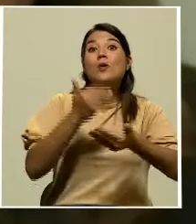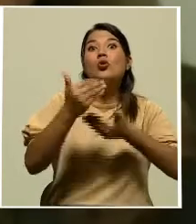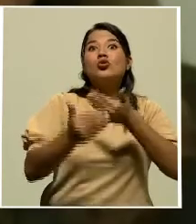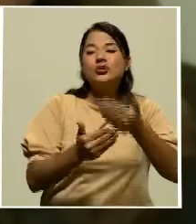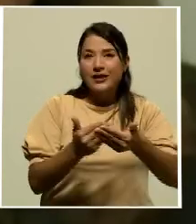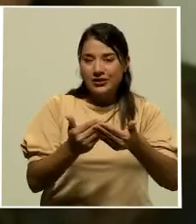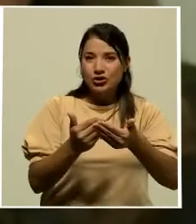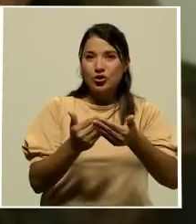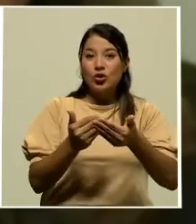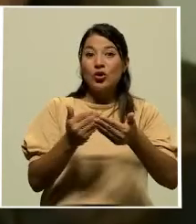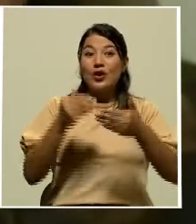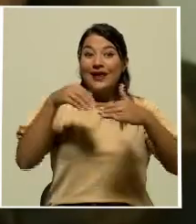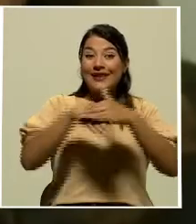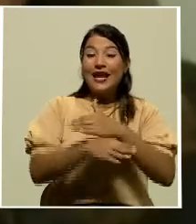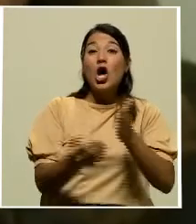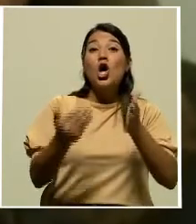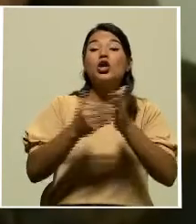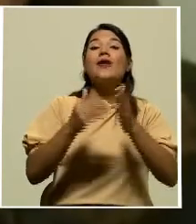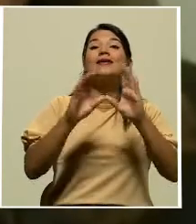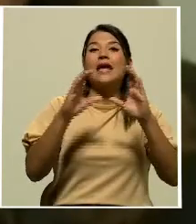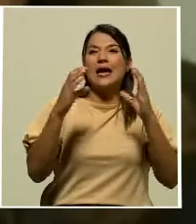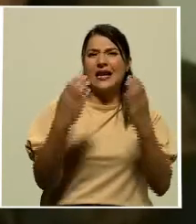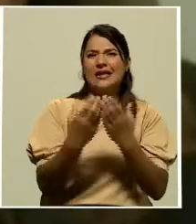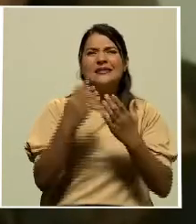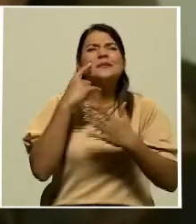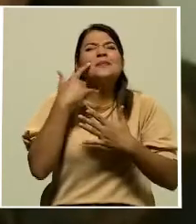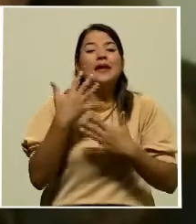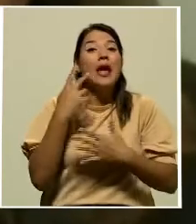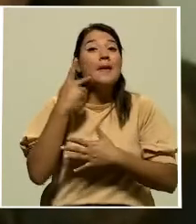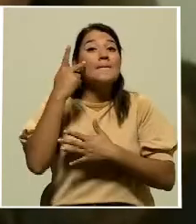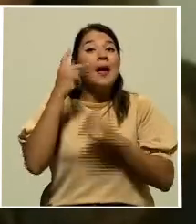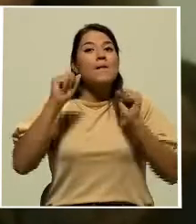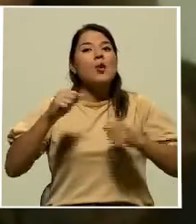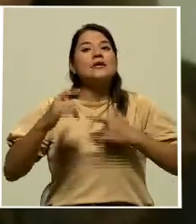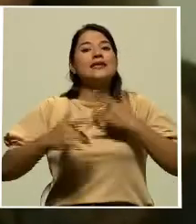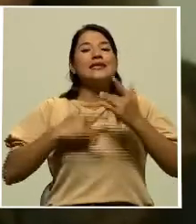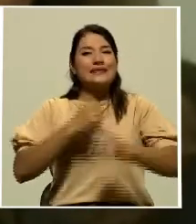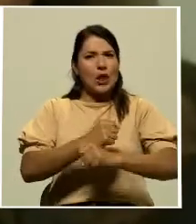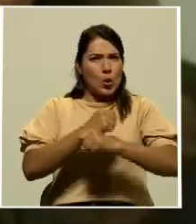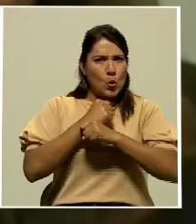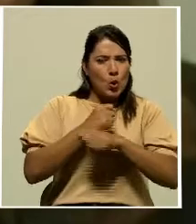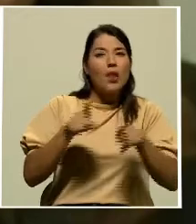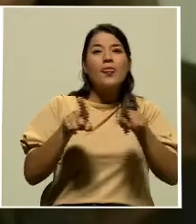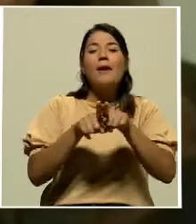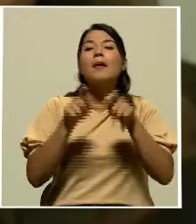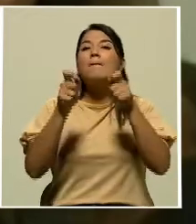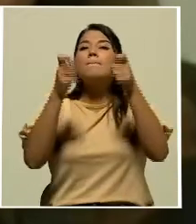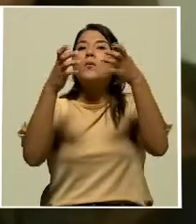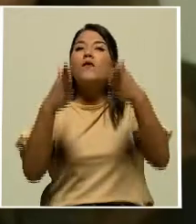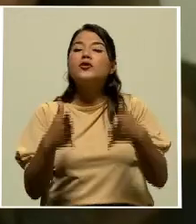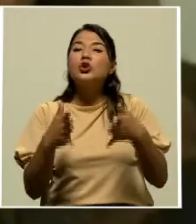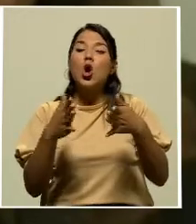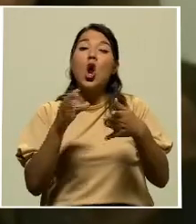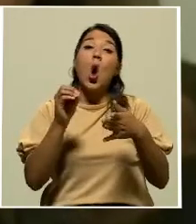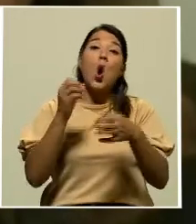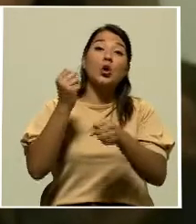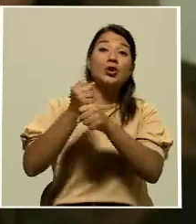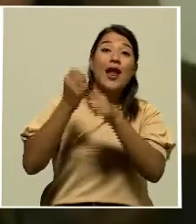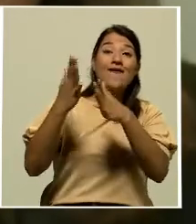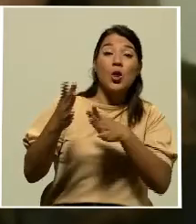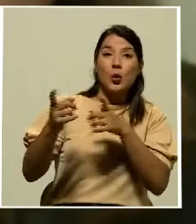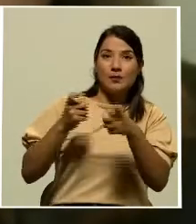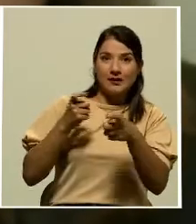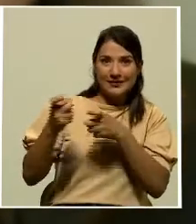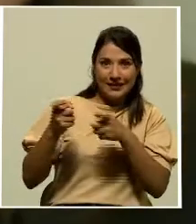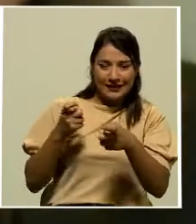tomar seguridad en los padres, en los maestros, en el personal de apoyo a las